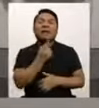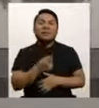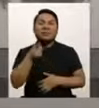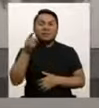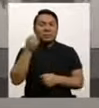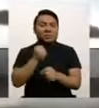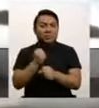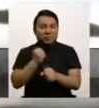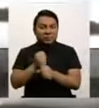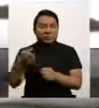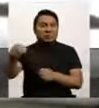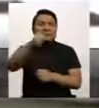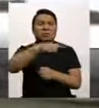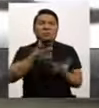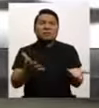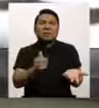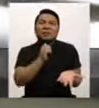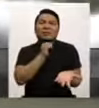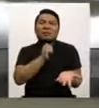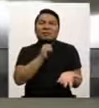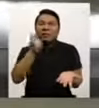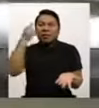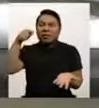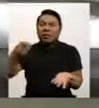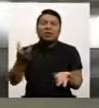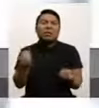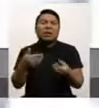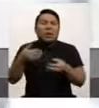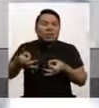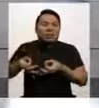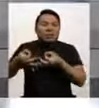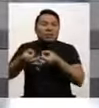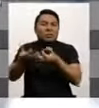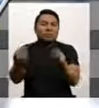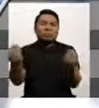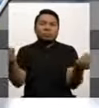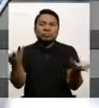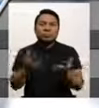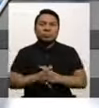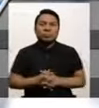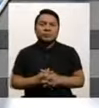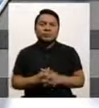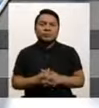labor de renunciante faltó entender los procesos.